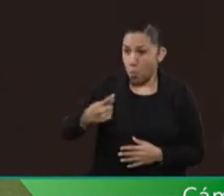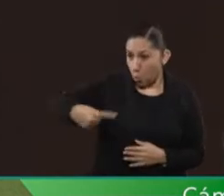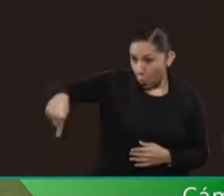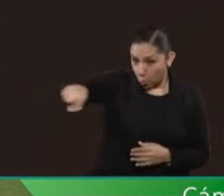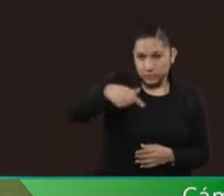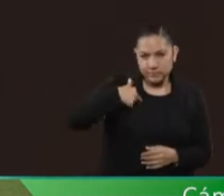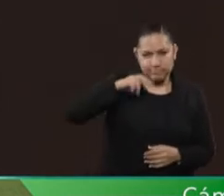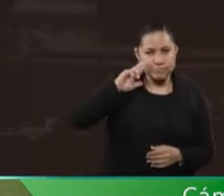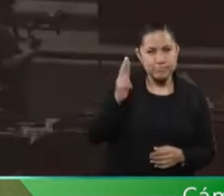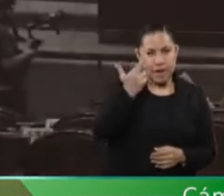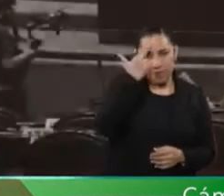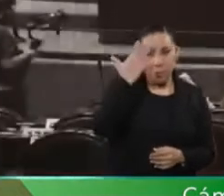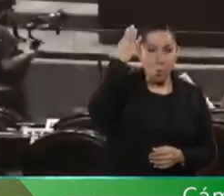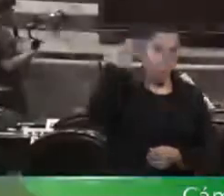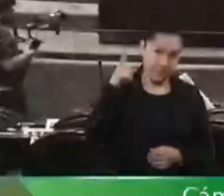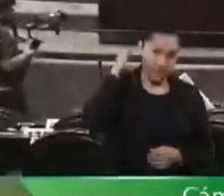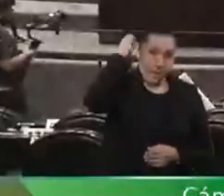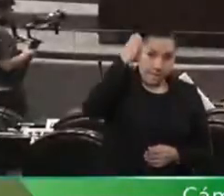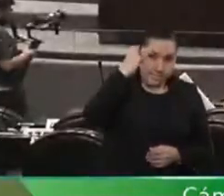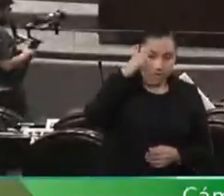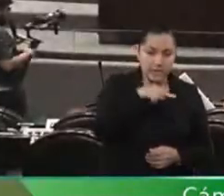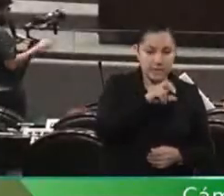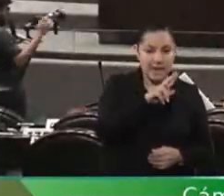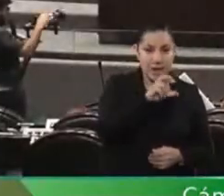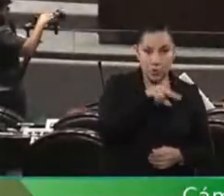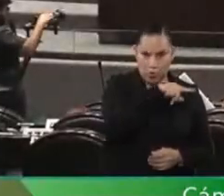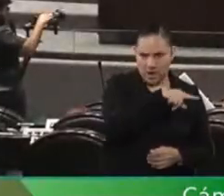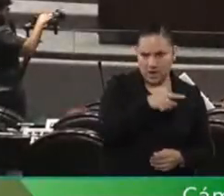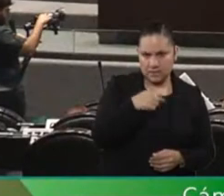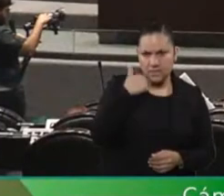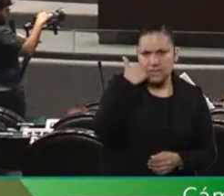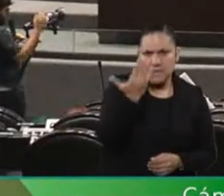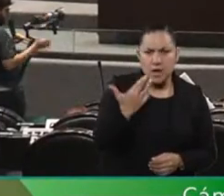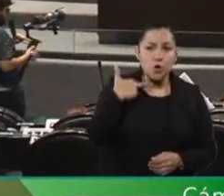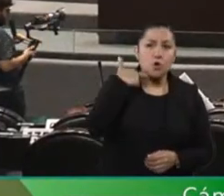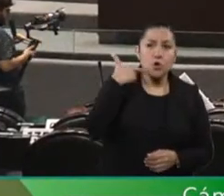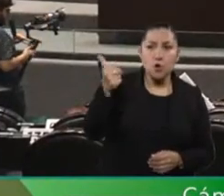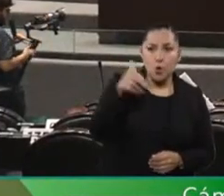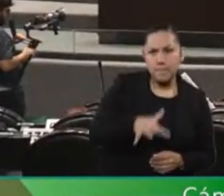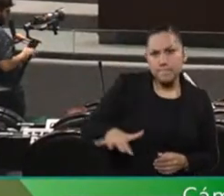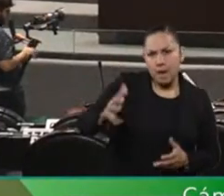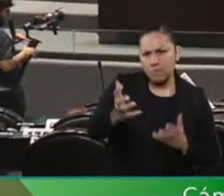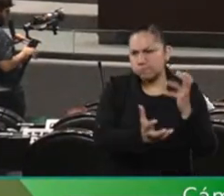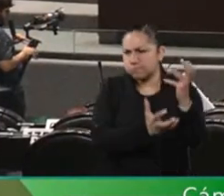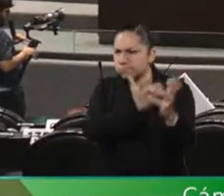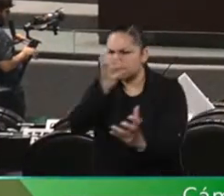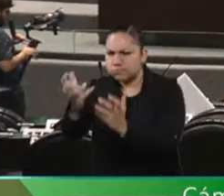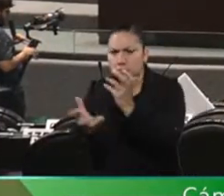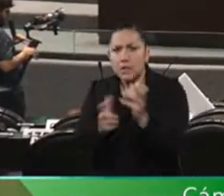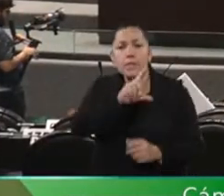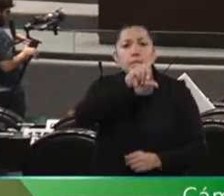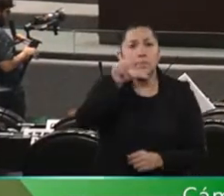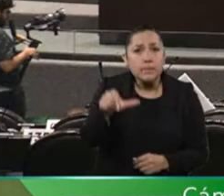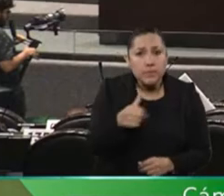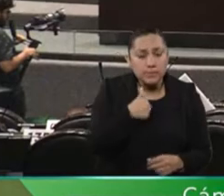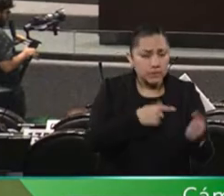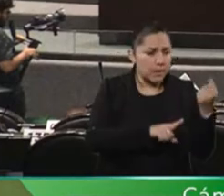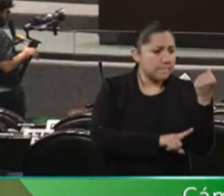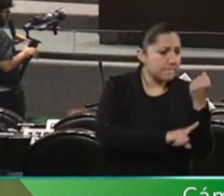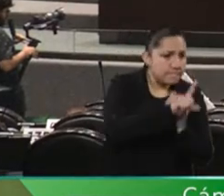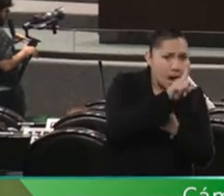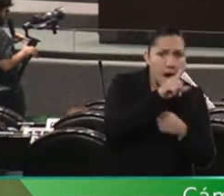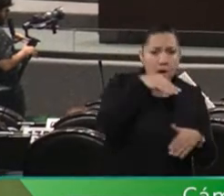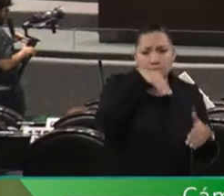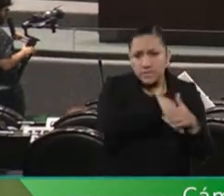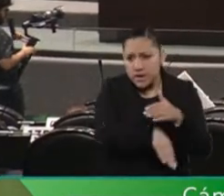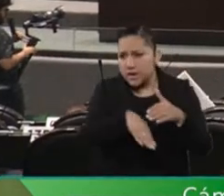quemar Roma y luego culpó a los opositores de sus fracasos de